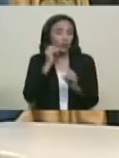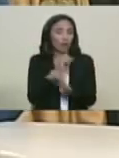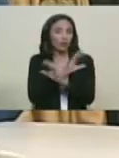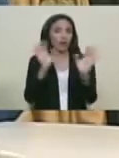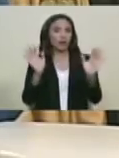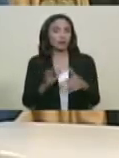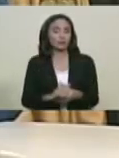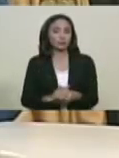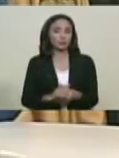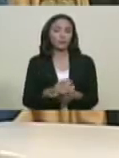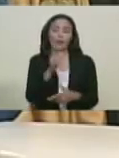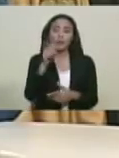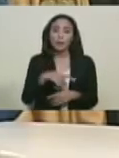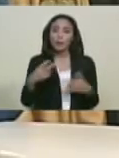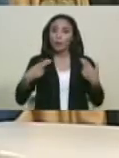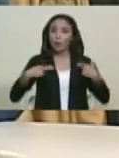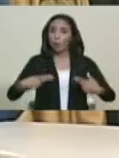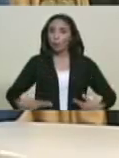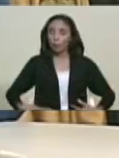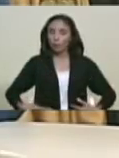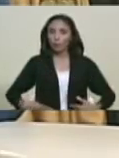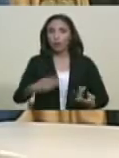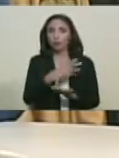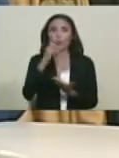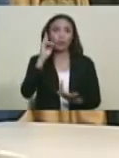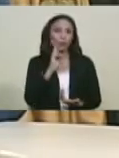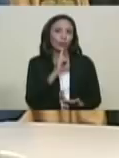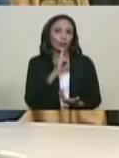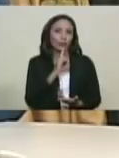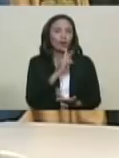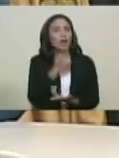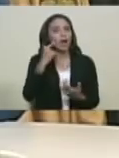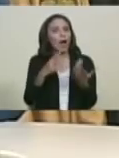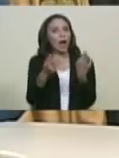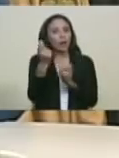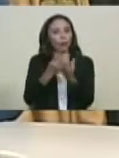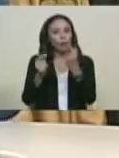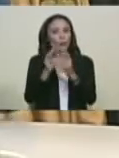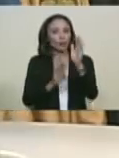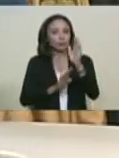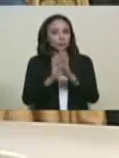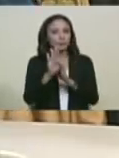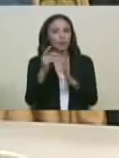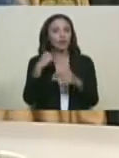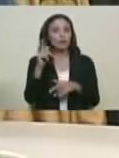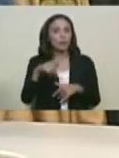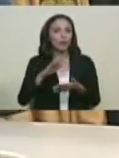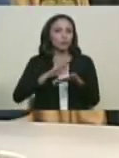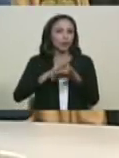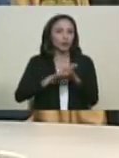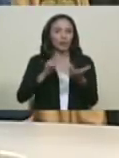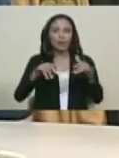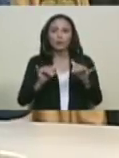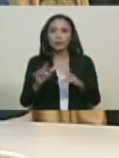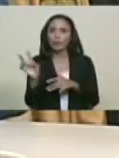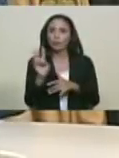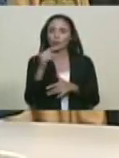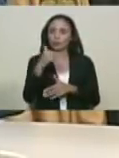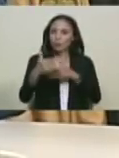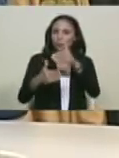modelo humanista bolivariano del programa de recuperación económica crecimiento y prosperidad de venezuela